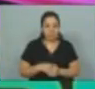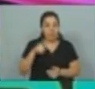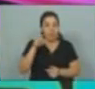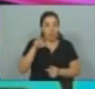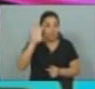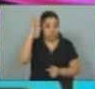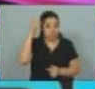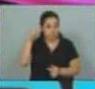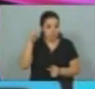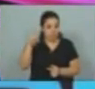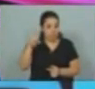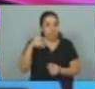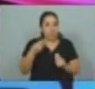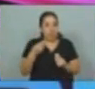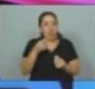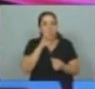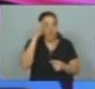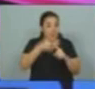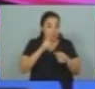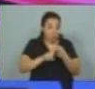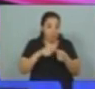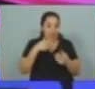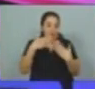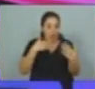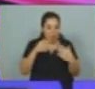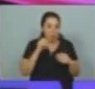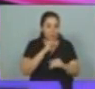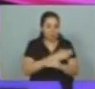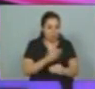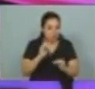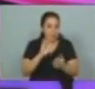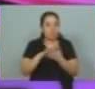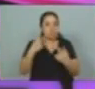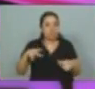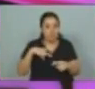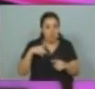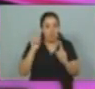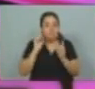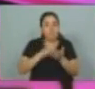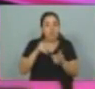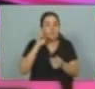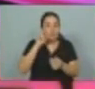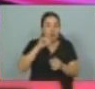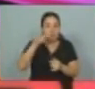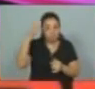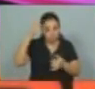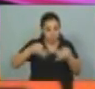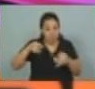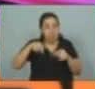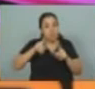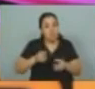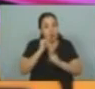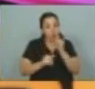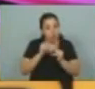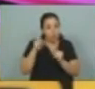Indignado por la manera de proceder de Dauro, además de denunciarla por extorsión, Rial recordó que a pesar de que las chicas viven con él, igual le sigue aportando